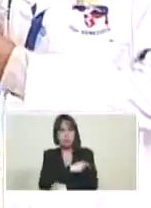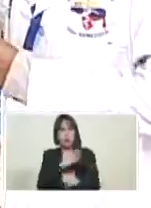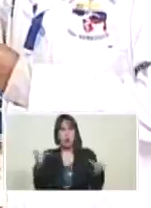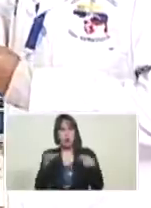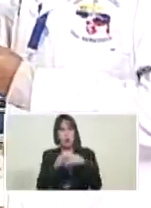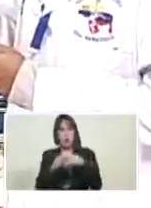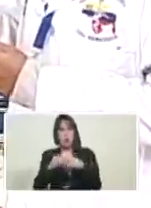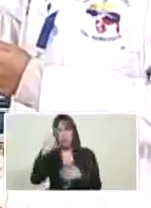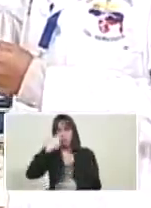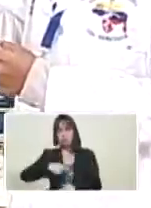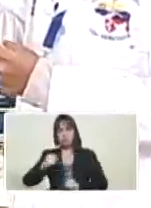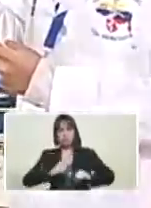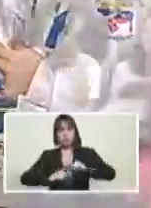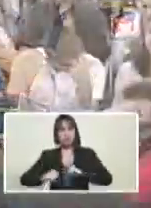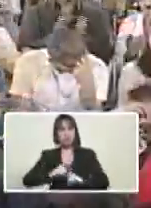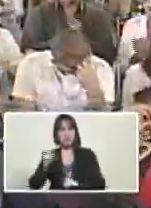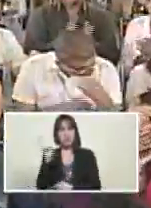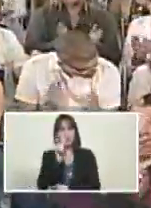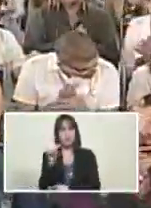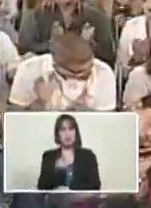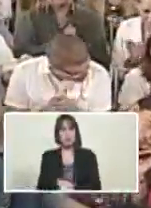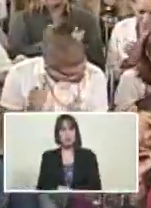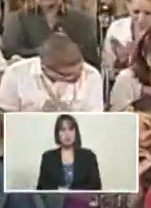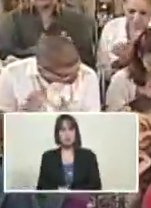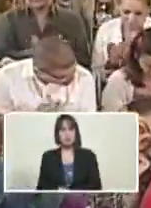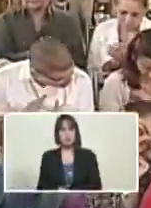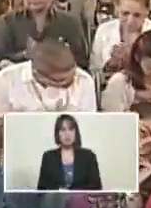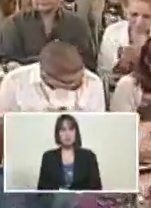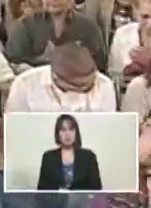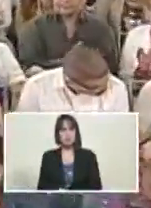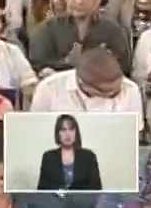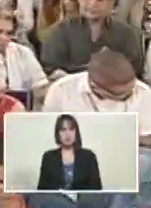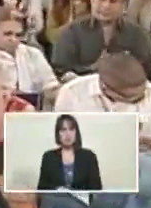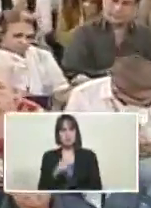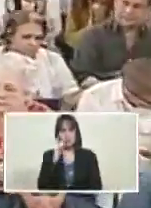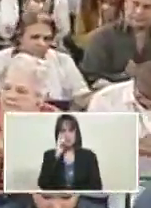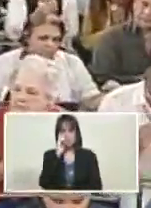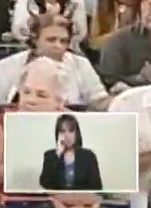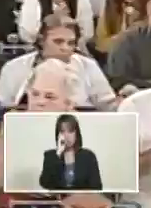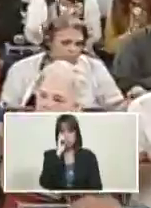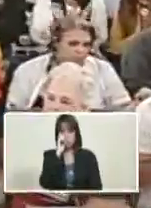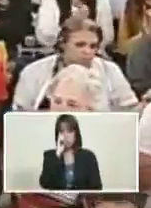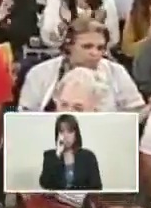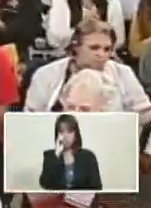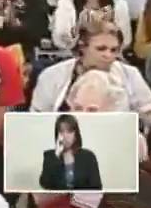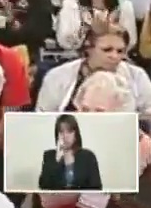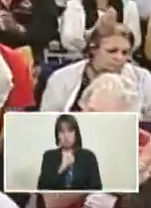Venezuela.